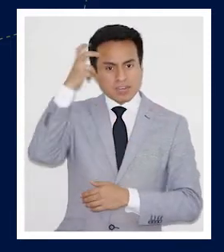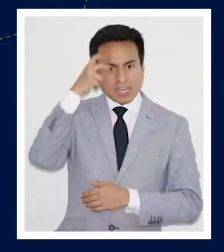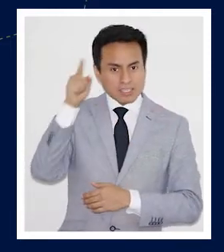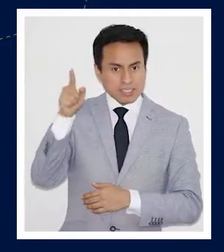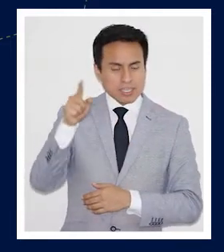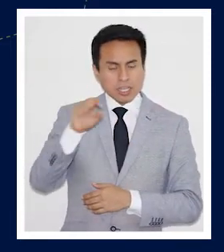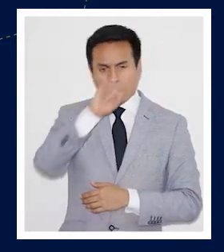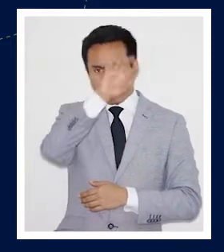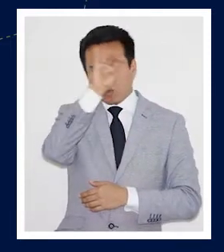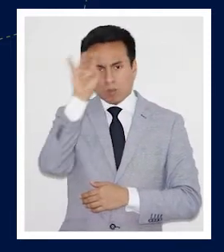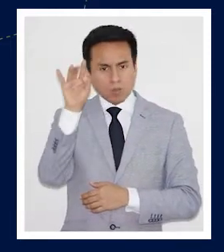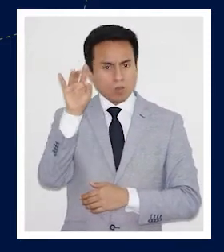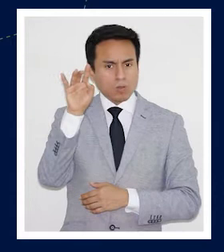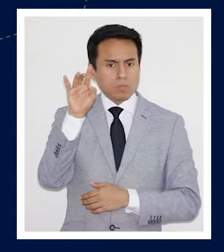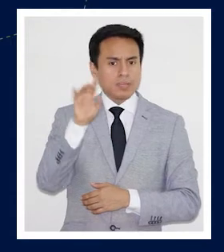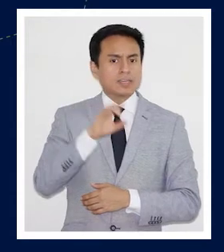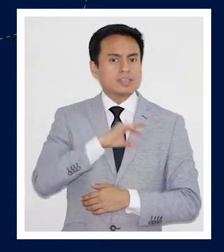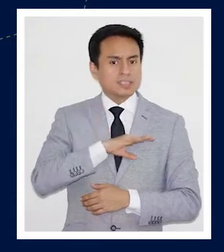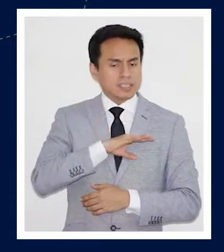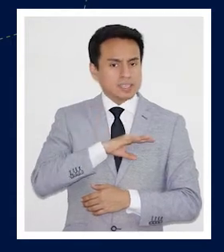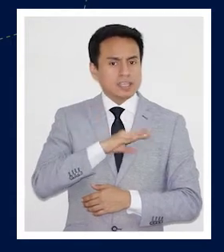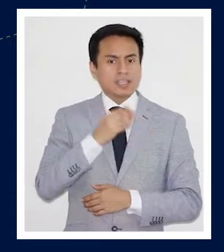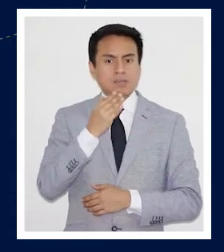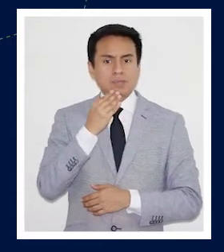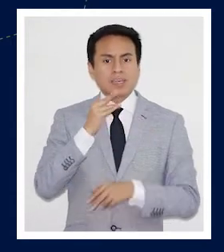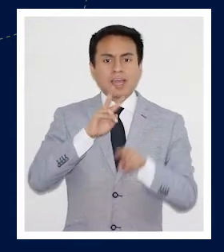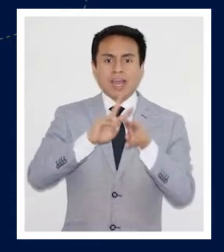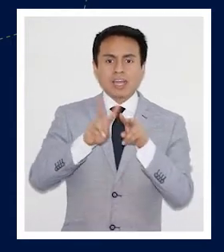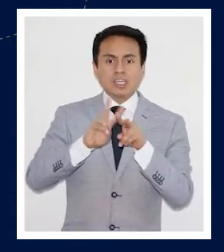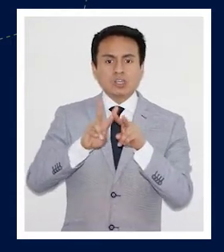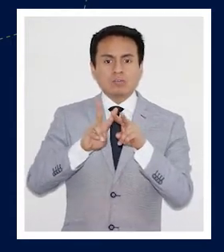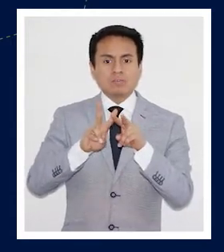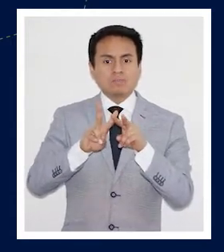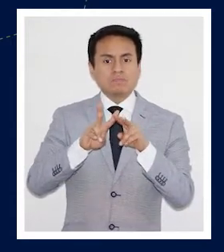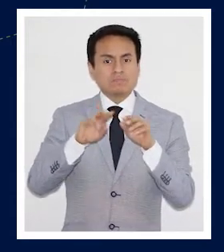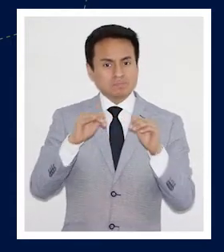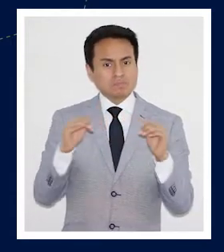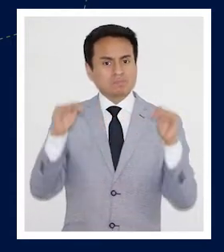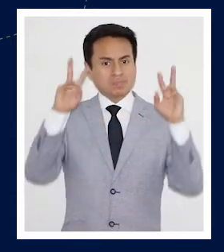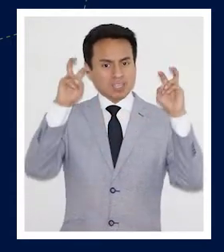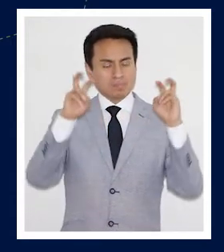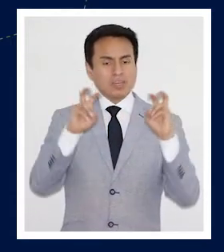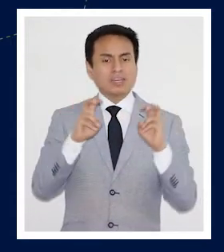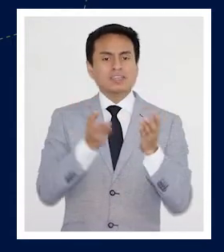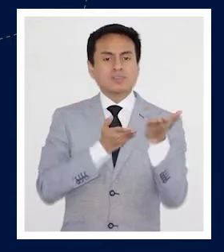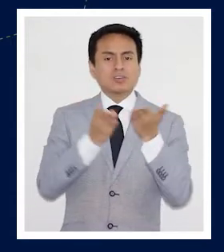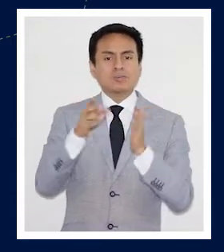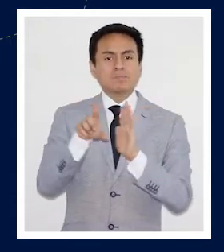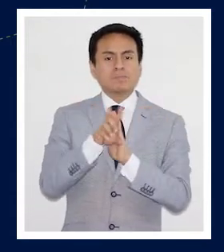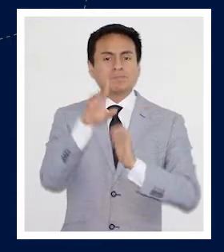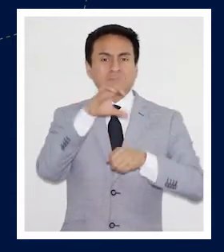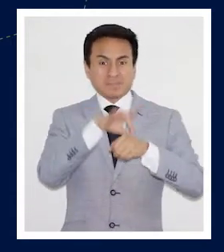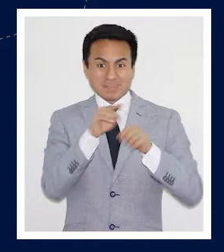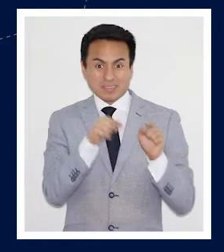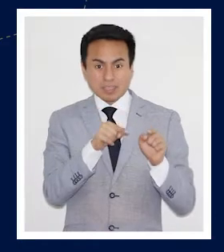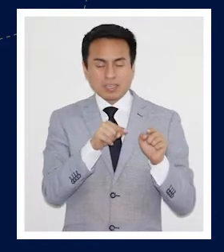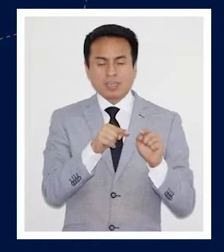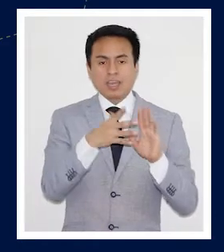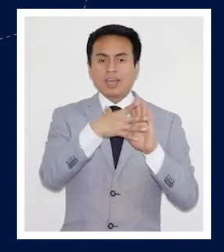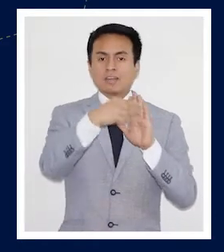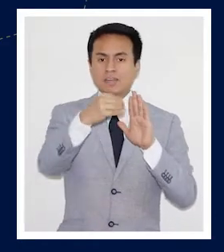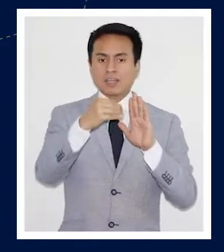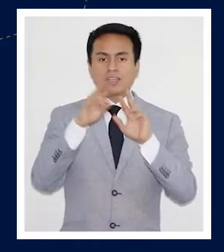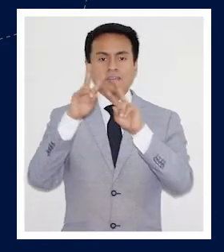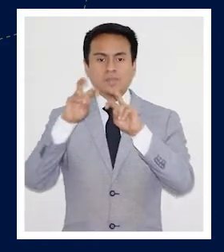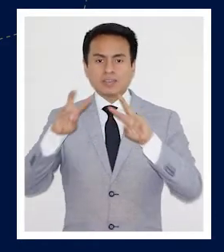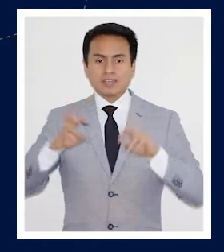desde Brasil, desde Colombia y desde Chile, que han hecho posicionarse también al servicio médico legal como